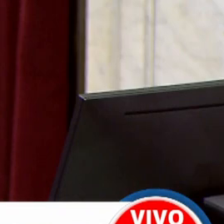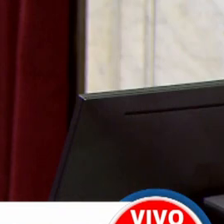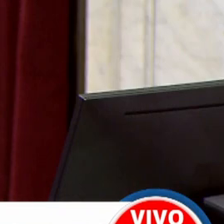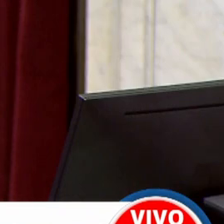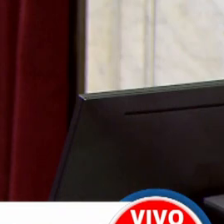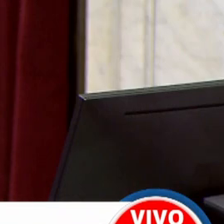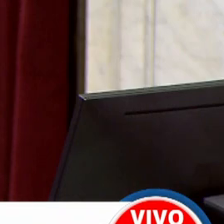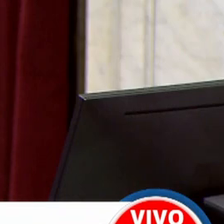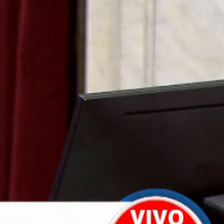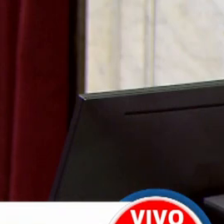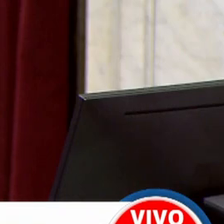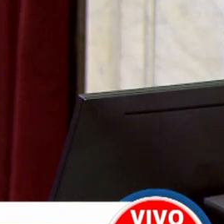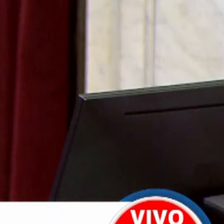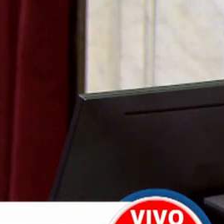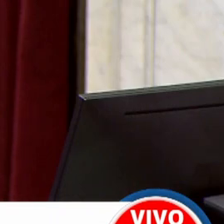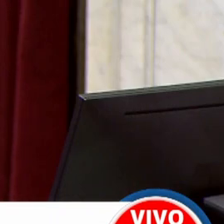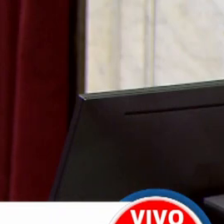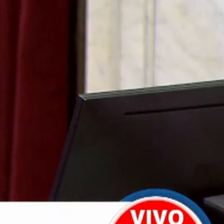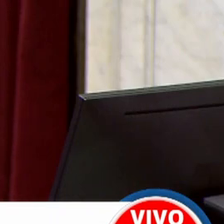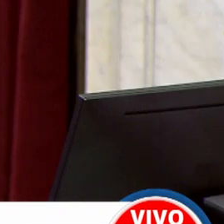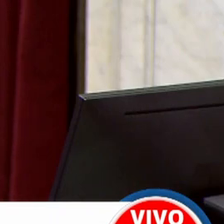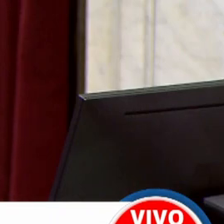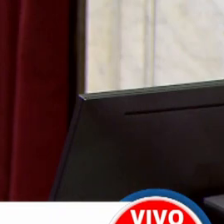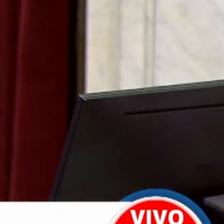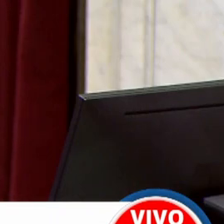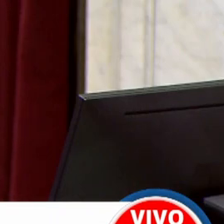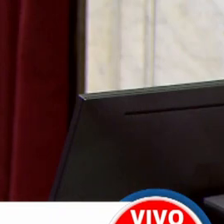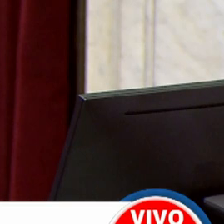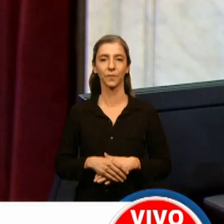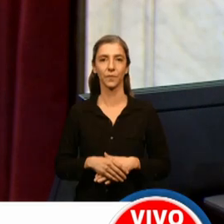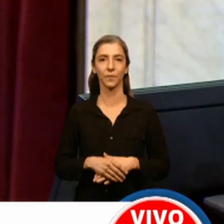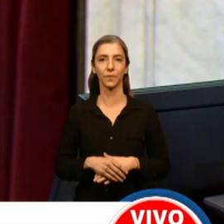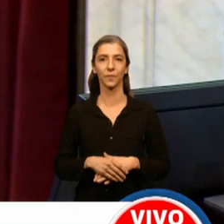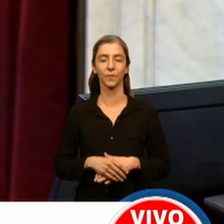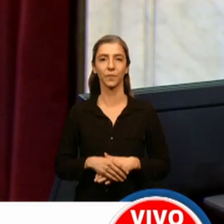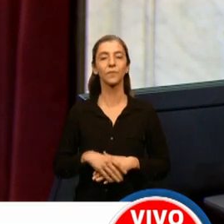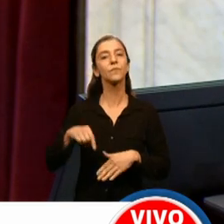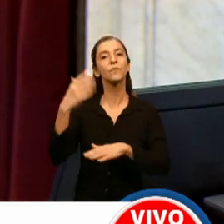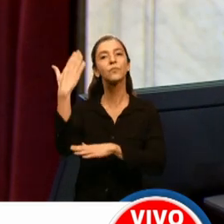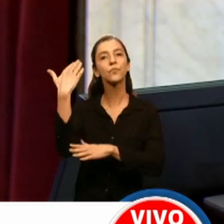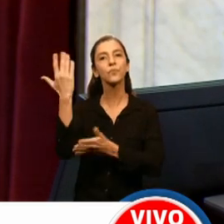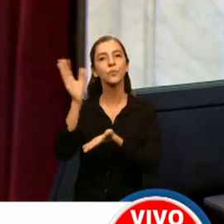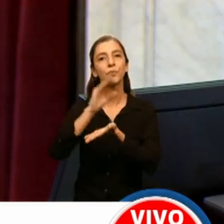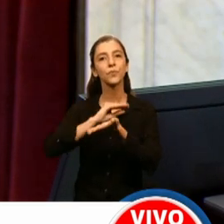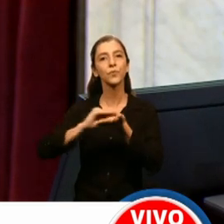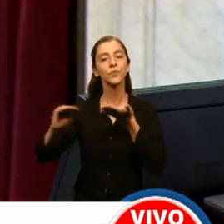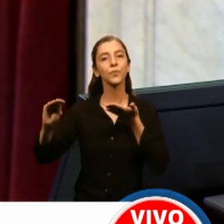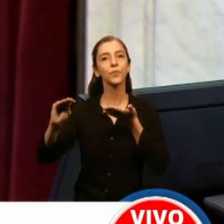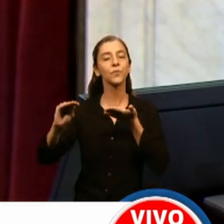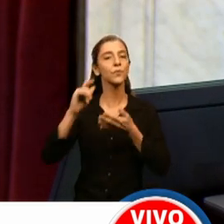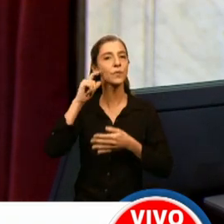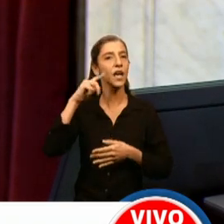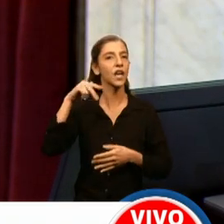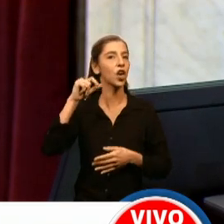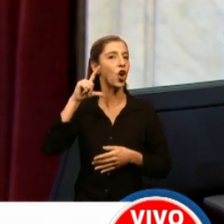gracias diputada elena tiene la palabra la diputada silvana mi carrera y no